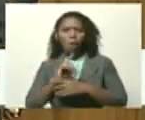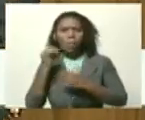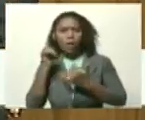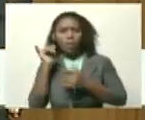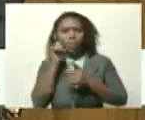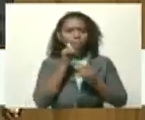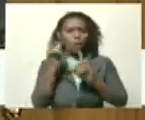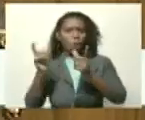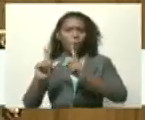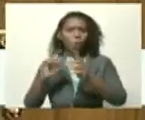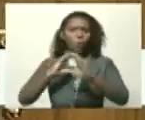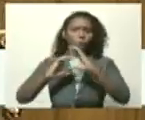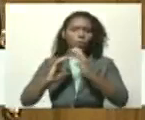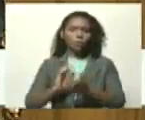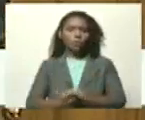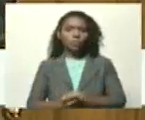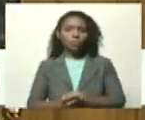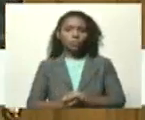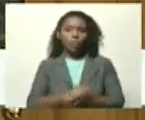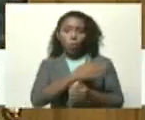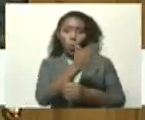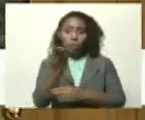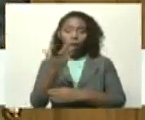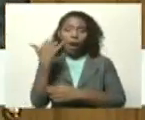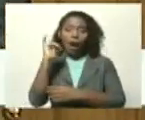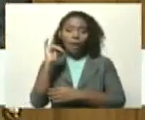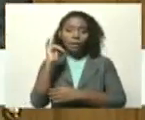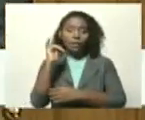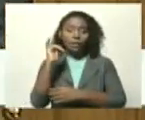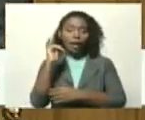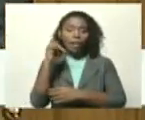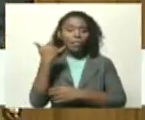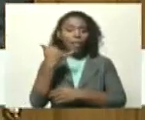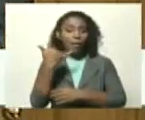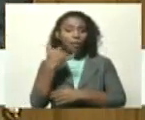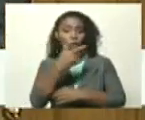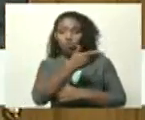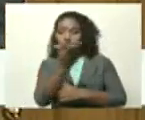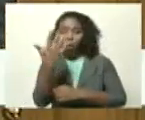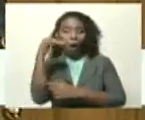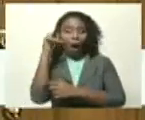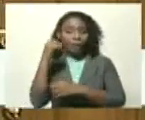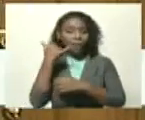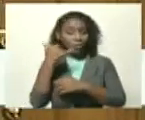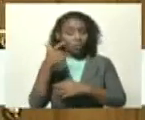comunicación. Ustedes todos tienen teléfono, me consta.